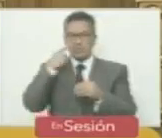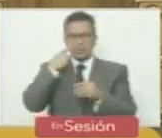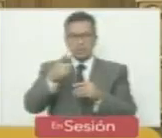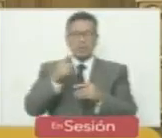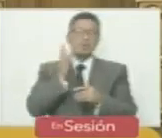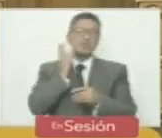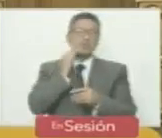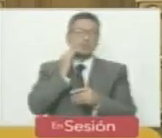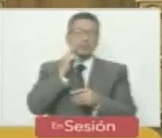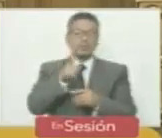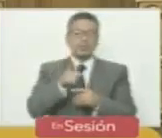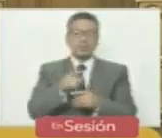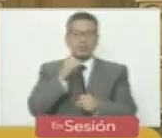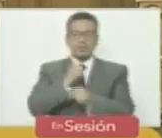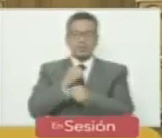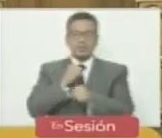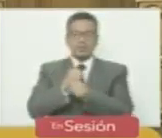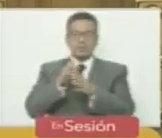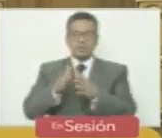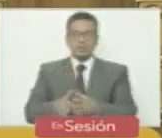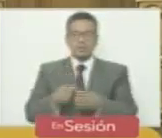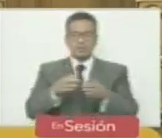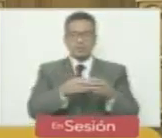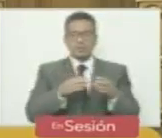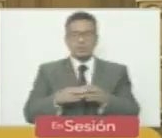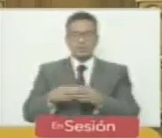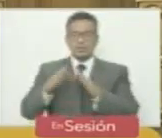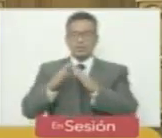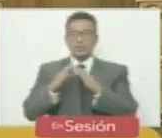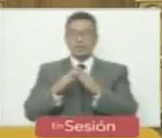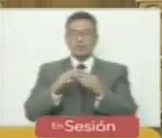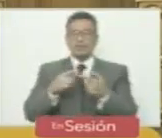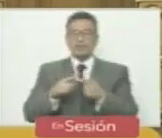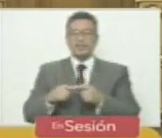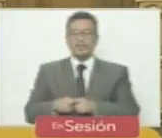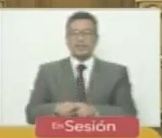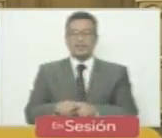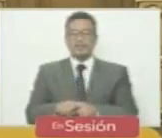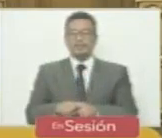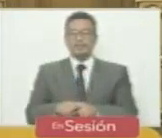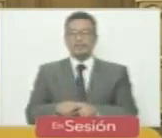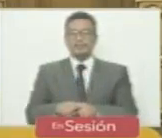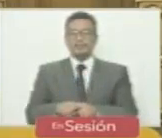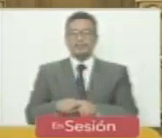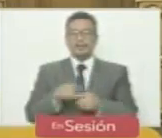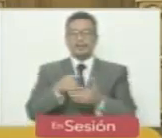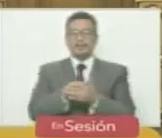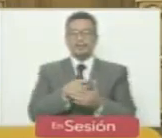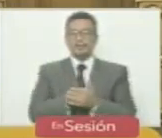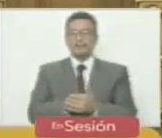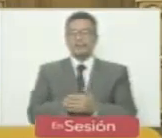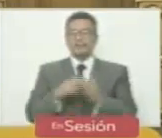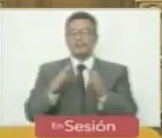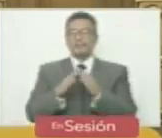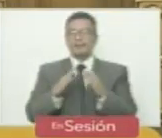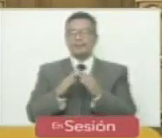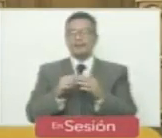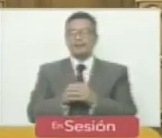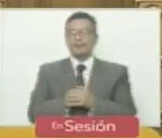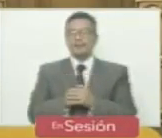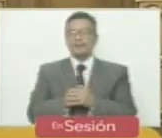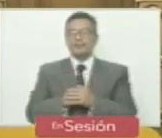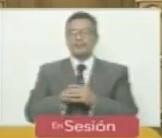el caso de los trabajadores y las trabajadoras a domicilio. Cuando hablamos de trabajo a domicilio,